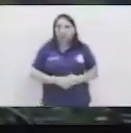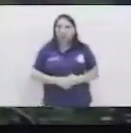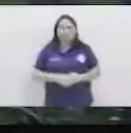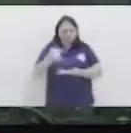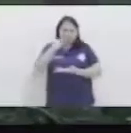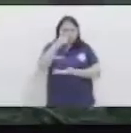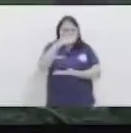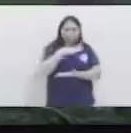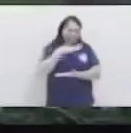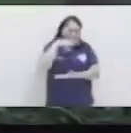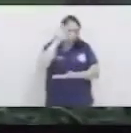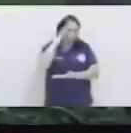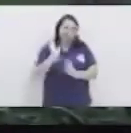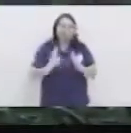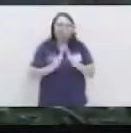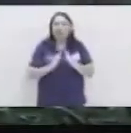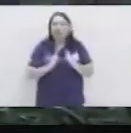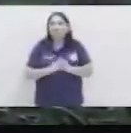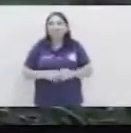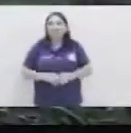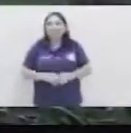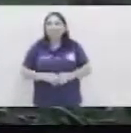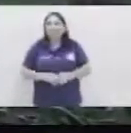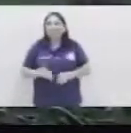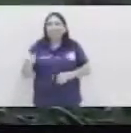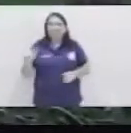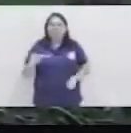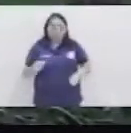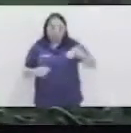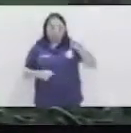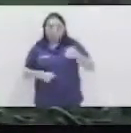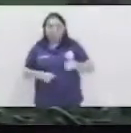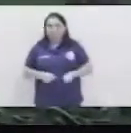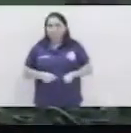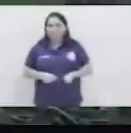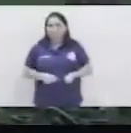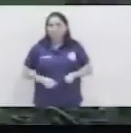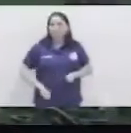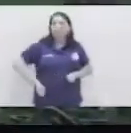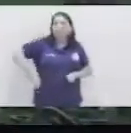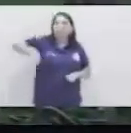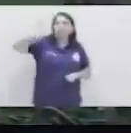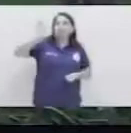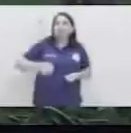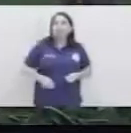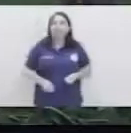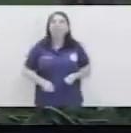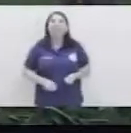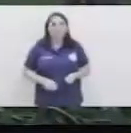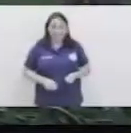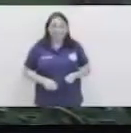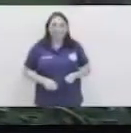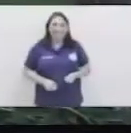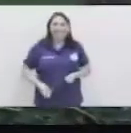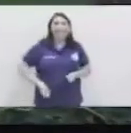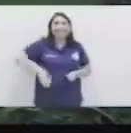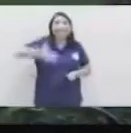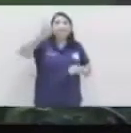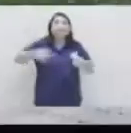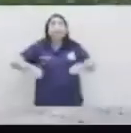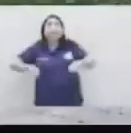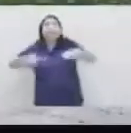casa. Y vamos a hacer como que fuera la red. Acá y trapo, ¿se dan